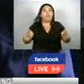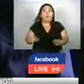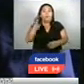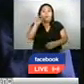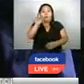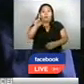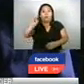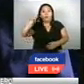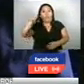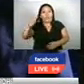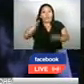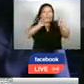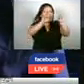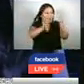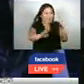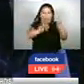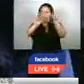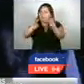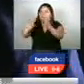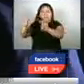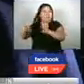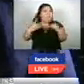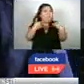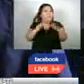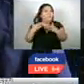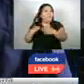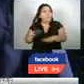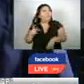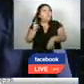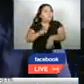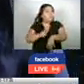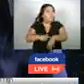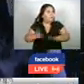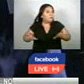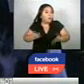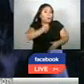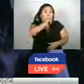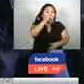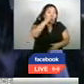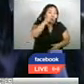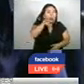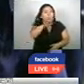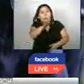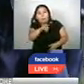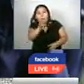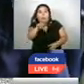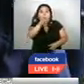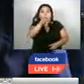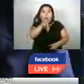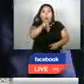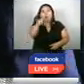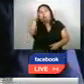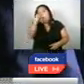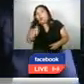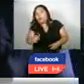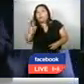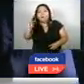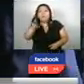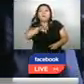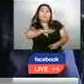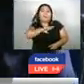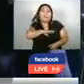casos que ocurrieron entre junio y julio, la mayoría en agosto y uno de